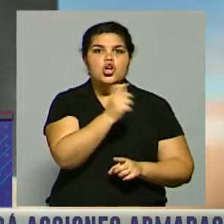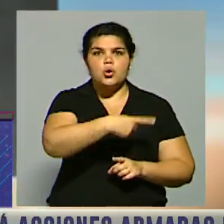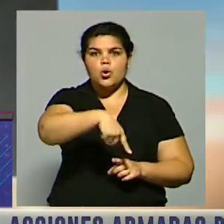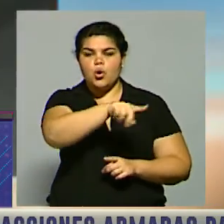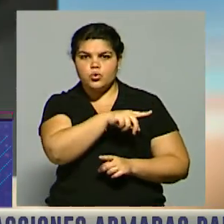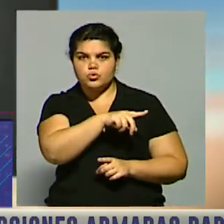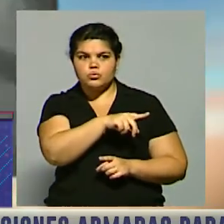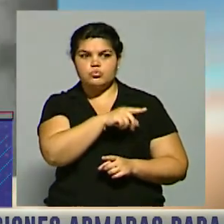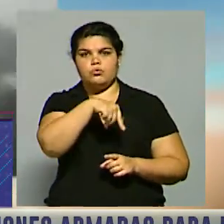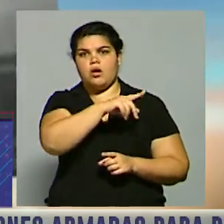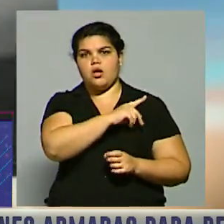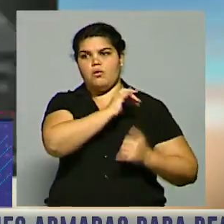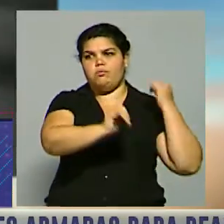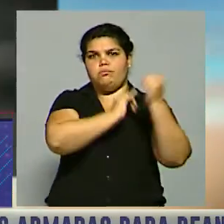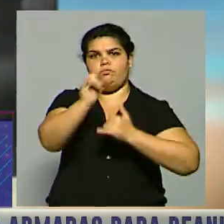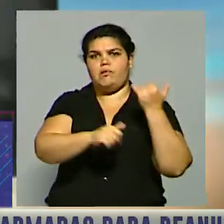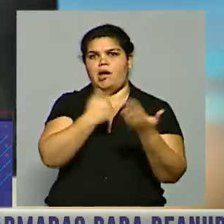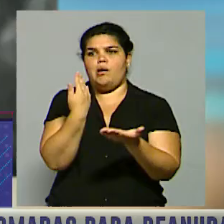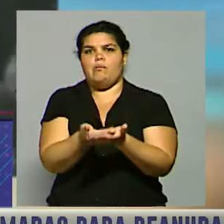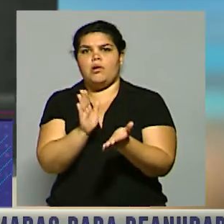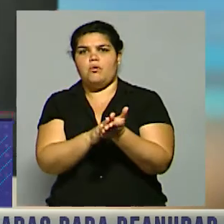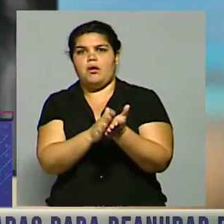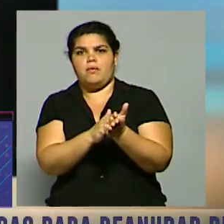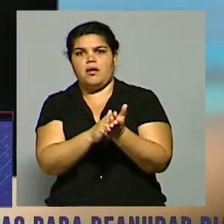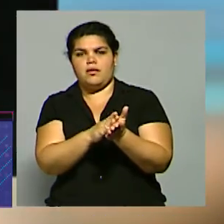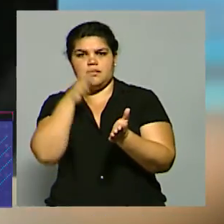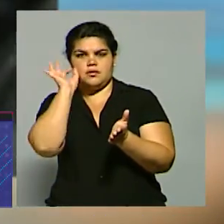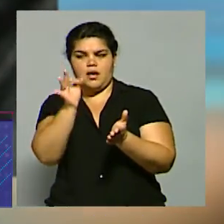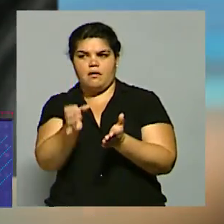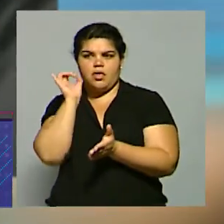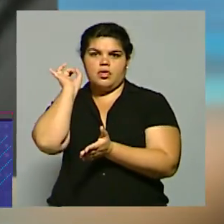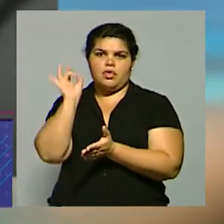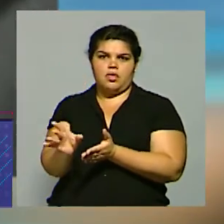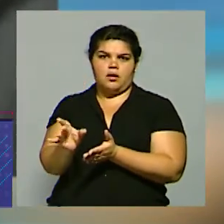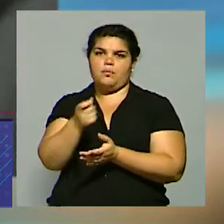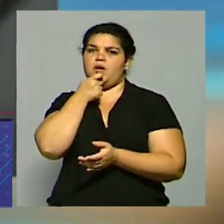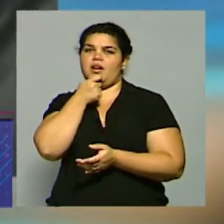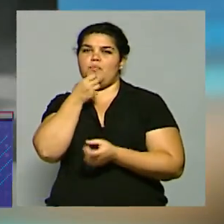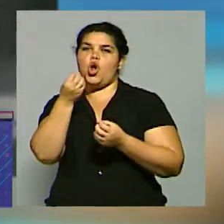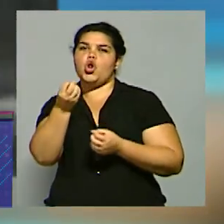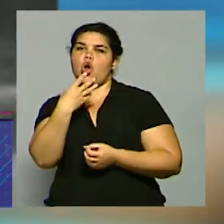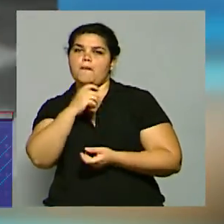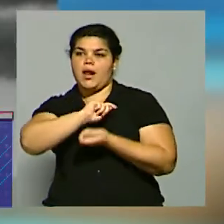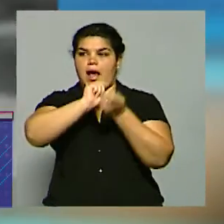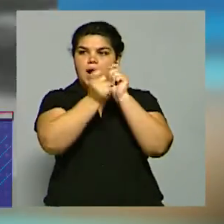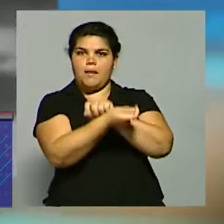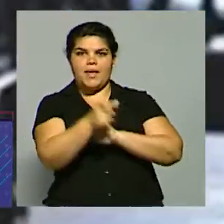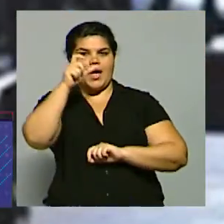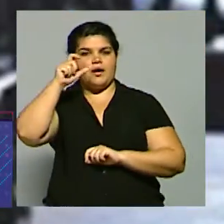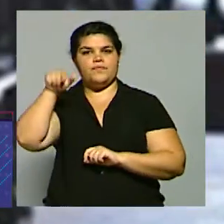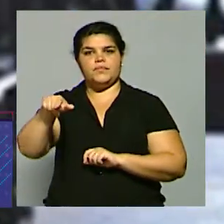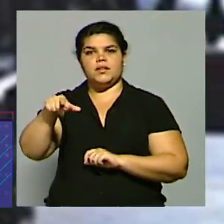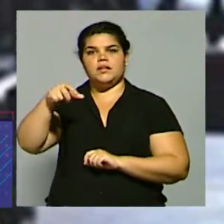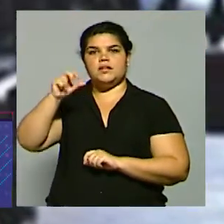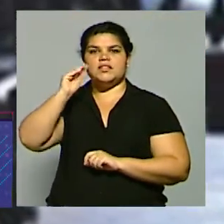Y nada, me parece que encarnan el repudio popular cuando eligen cambiarse el nombre, como Mariana, la ex hija de